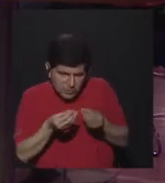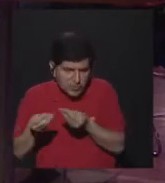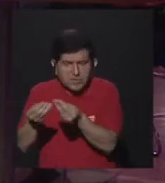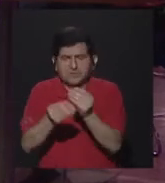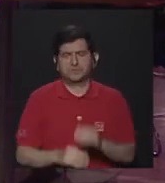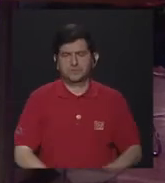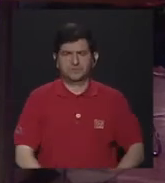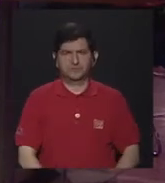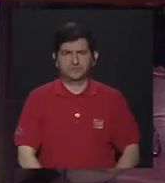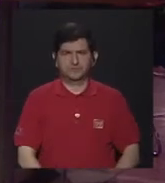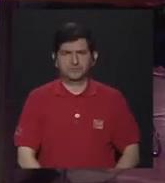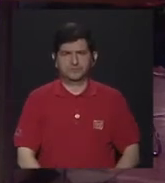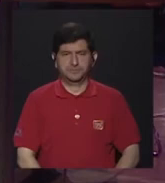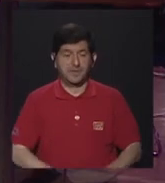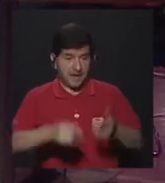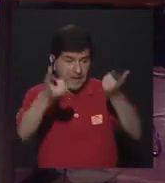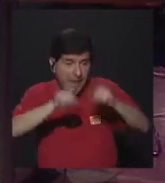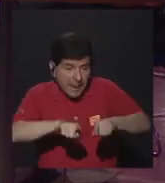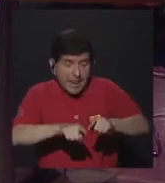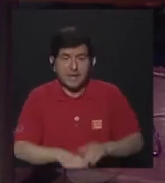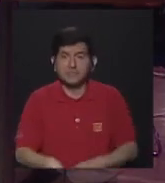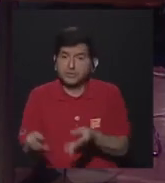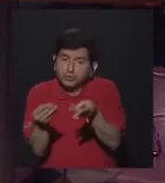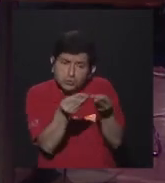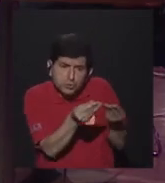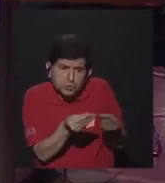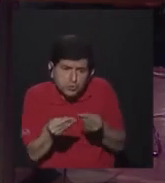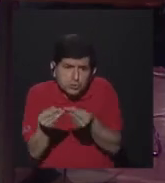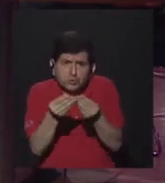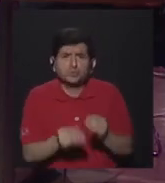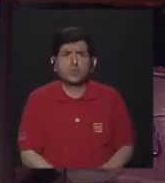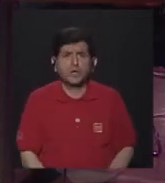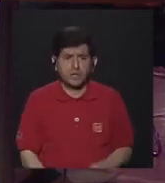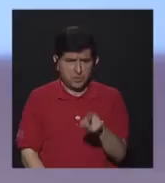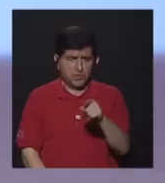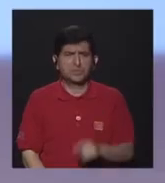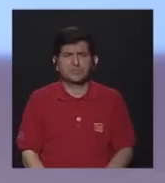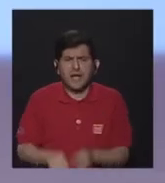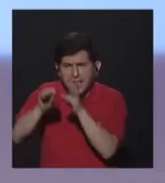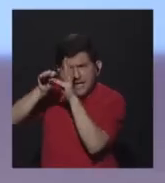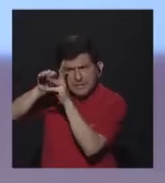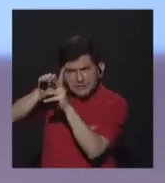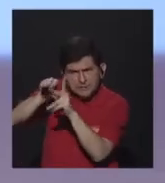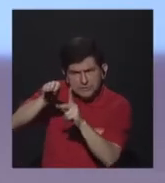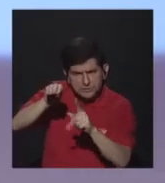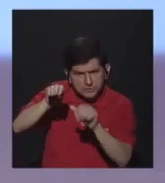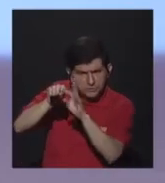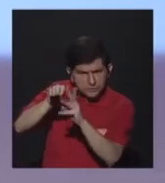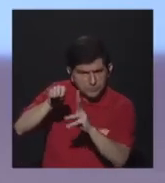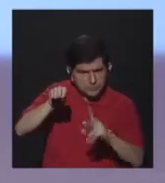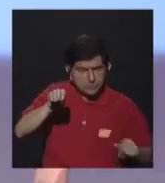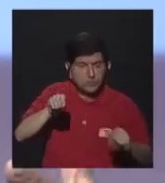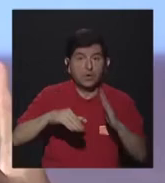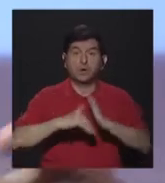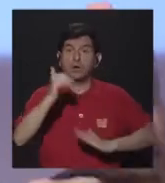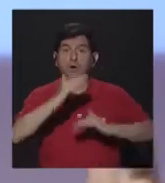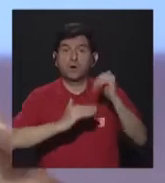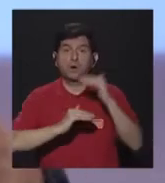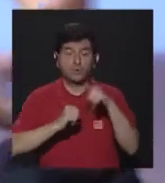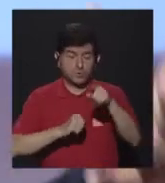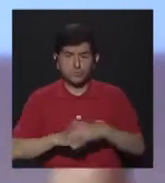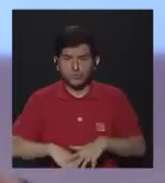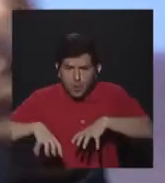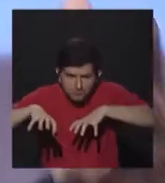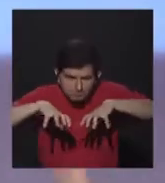es decir el hecho de que haya suelos con potencia desde ilusión lo cual hace que una construcción que es el movimiento